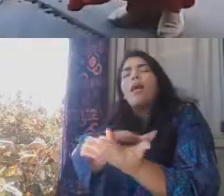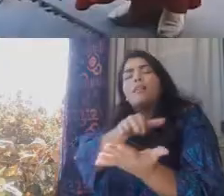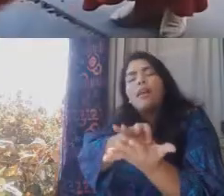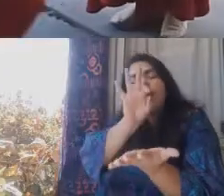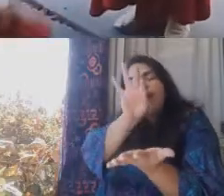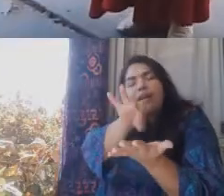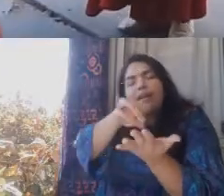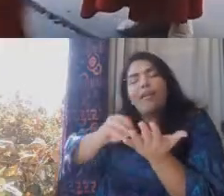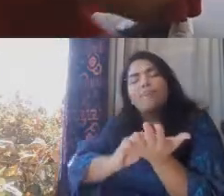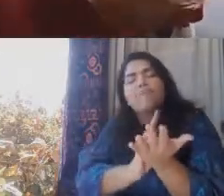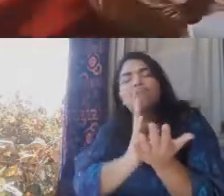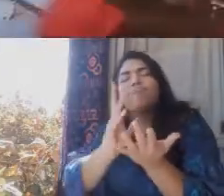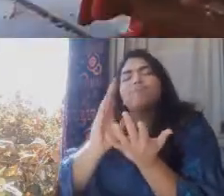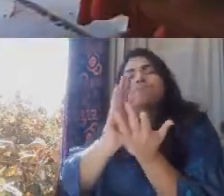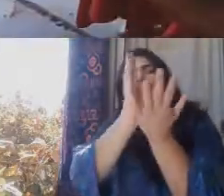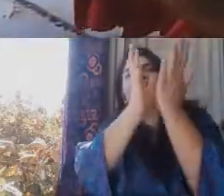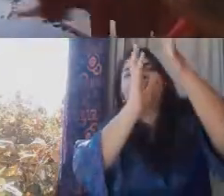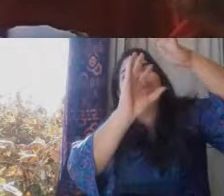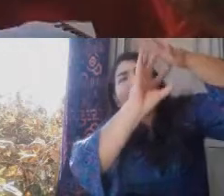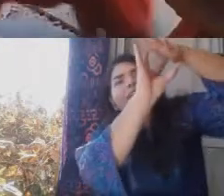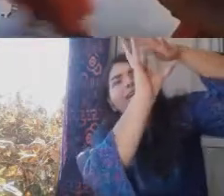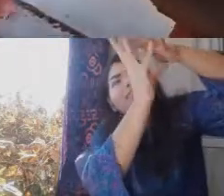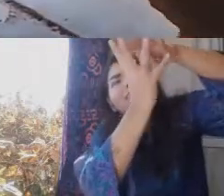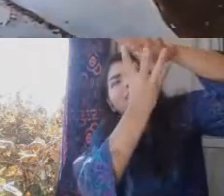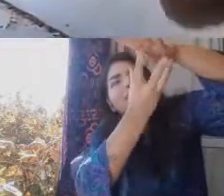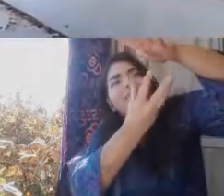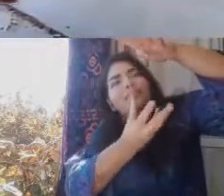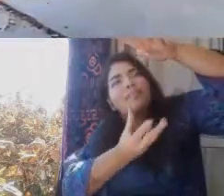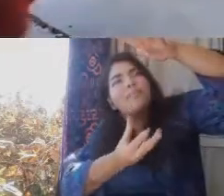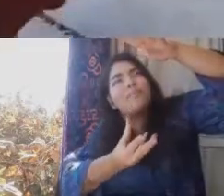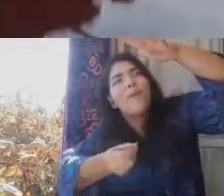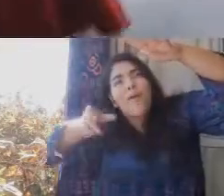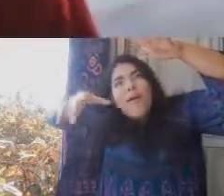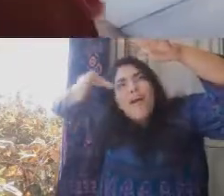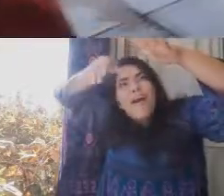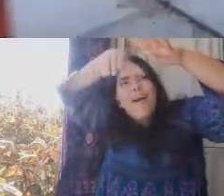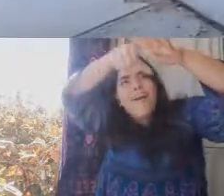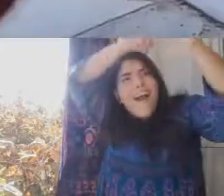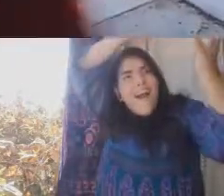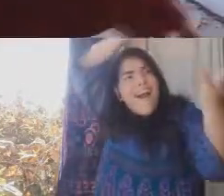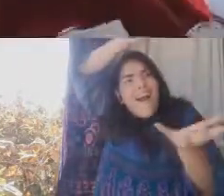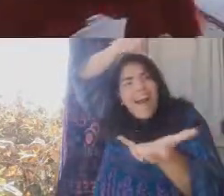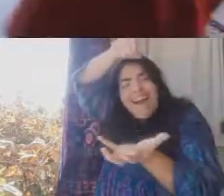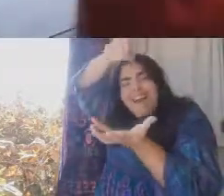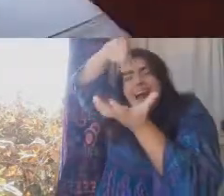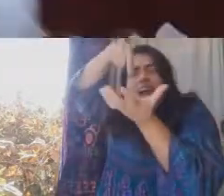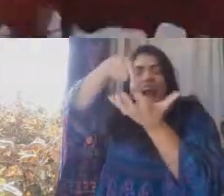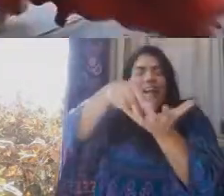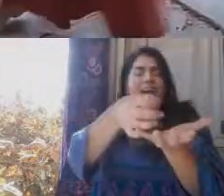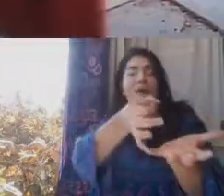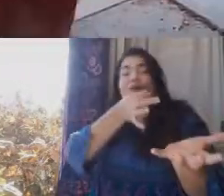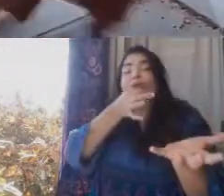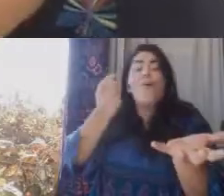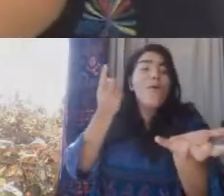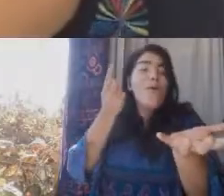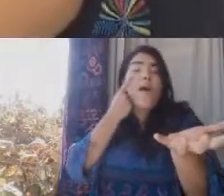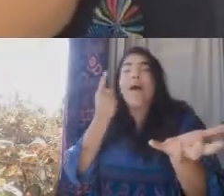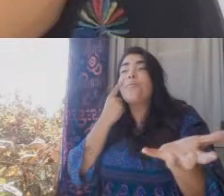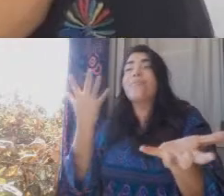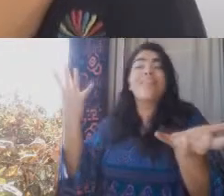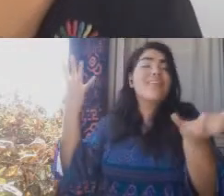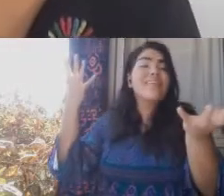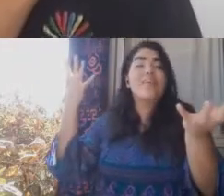zarandean. De la viña que desgrana, de su vientre la materia,